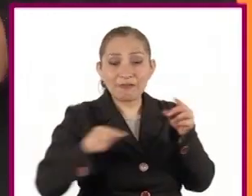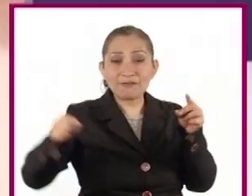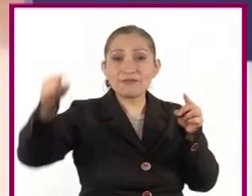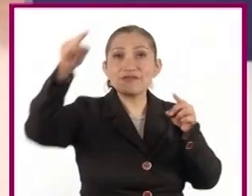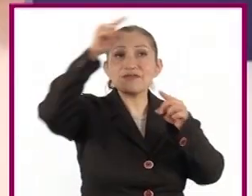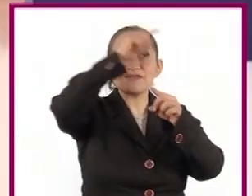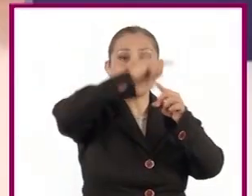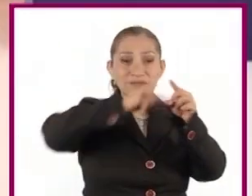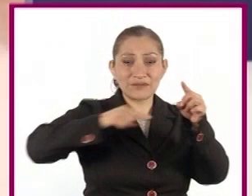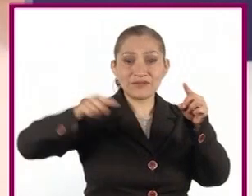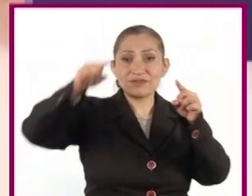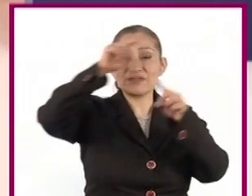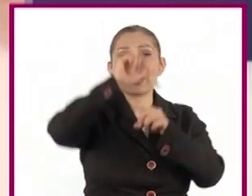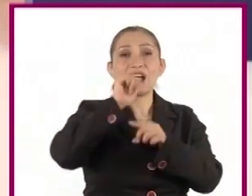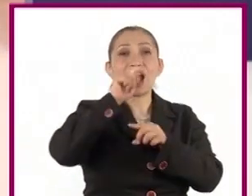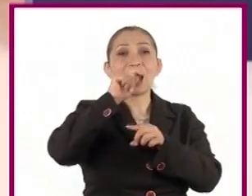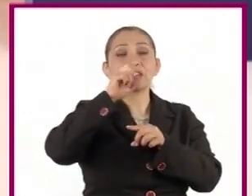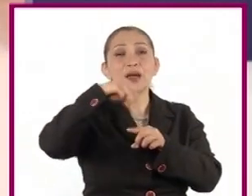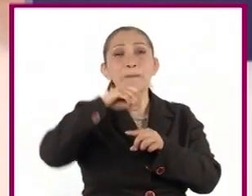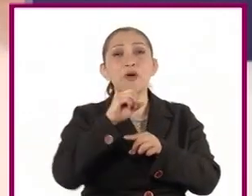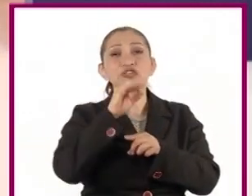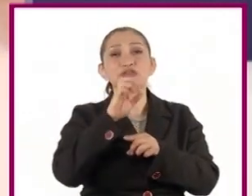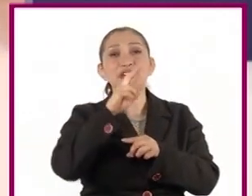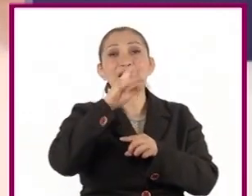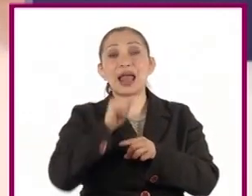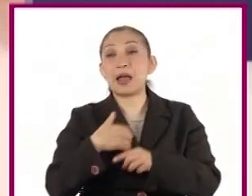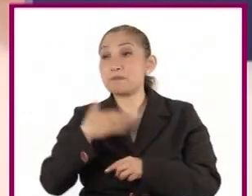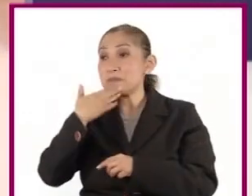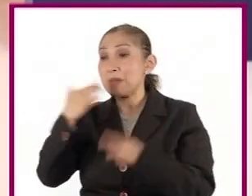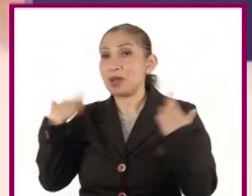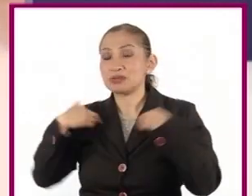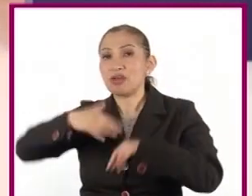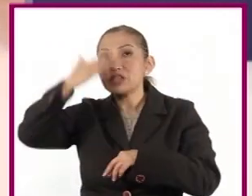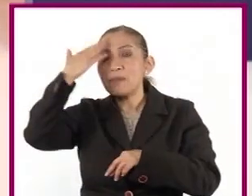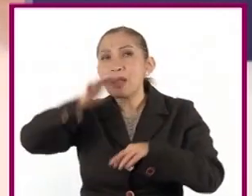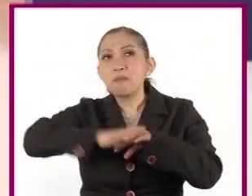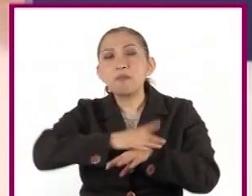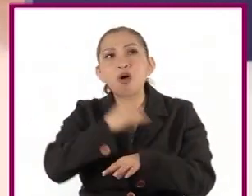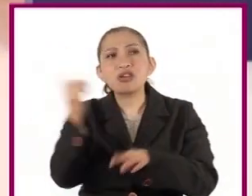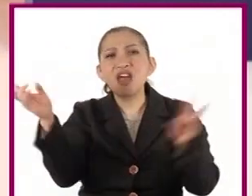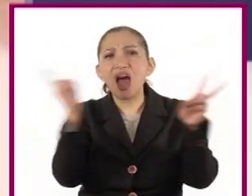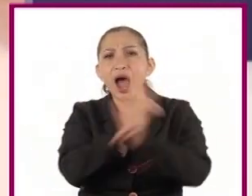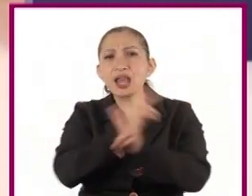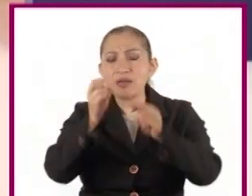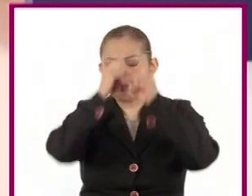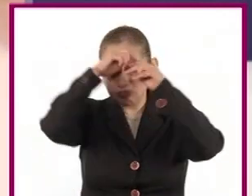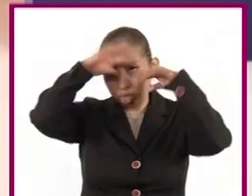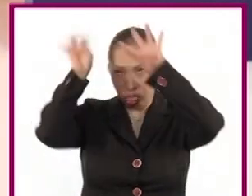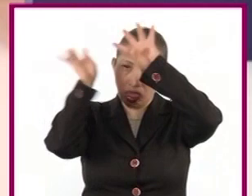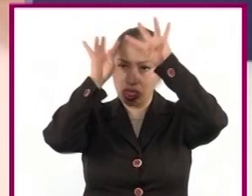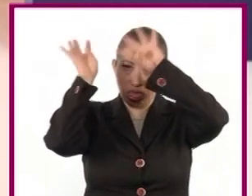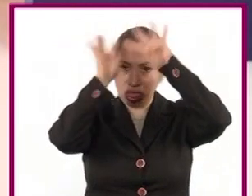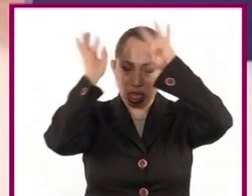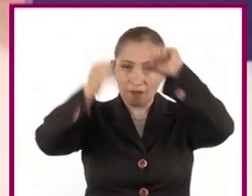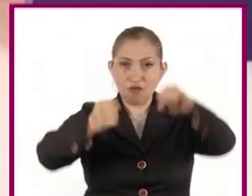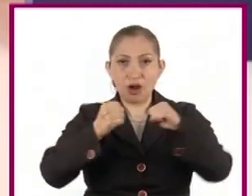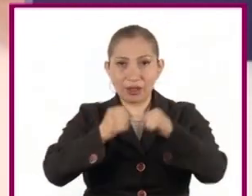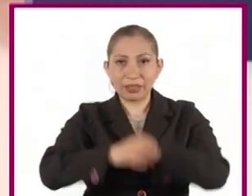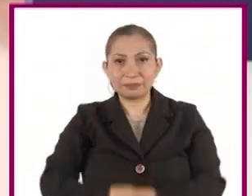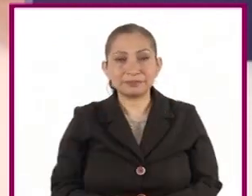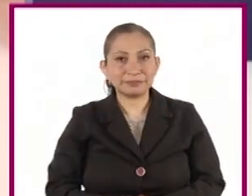atmósfera. ¡Qué bien, maestros! Por fin voy a saber por qué el aire me despeina cuando sopla muy